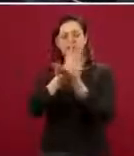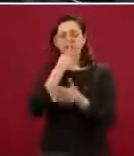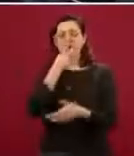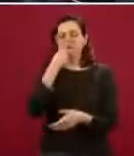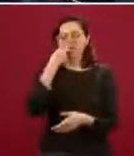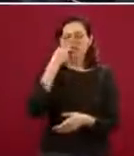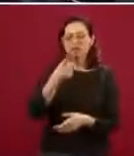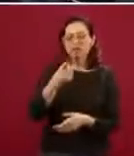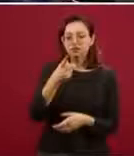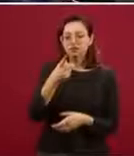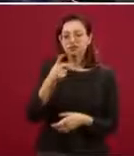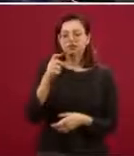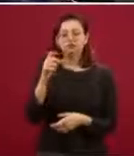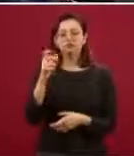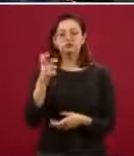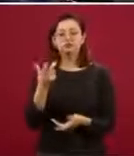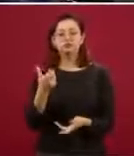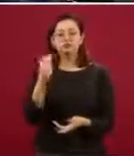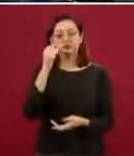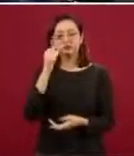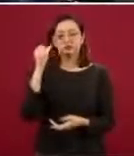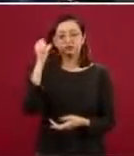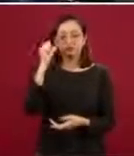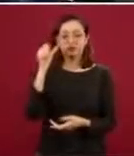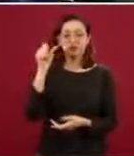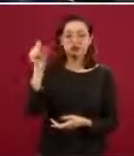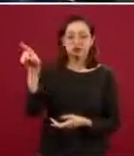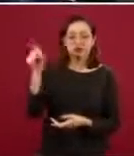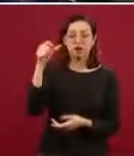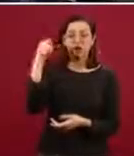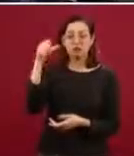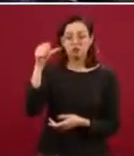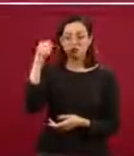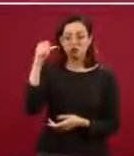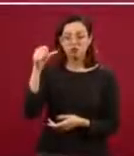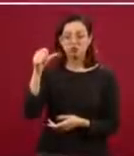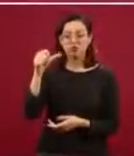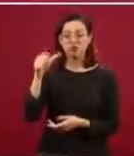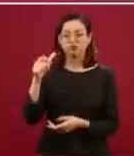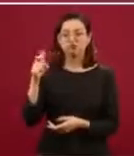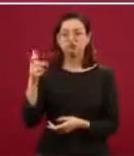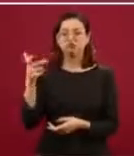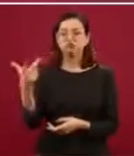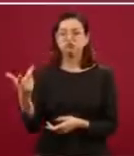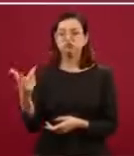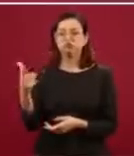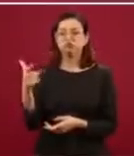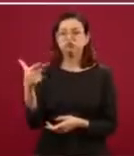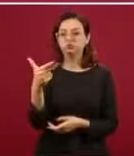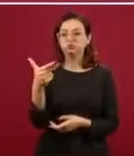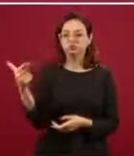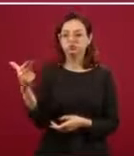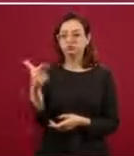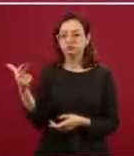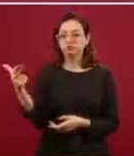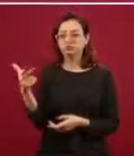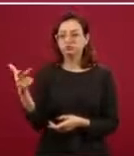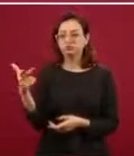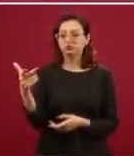que estuve en Acapulco, la ocupación era de